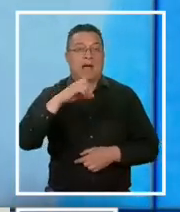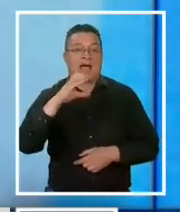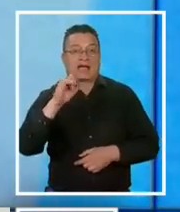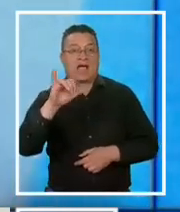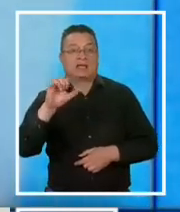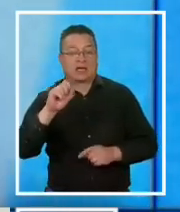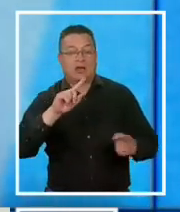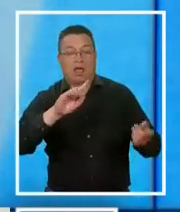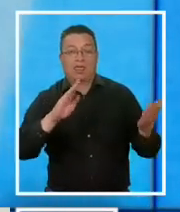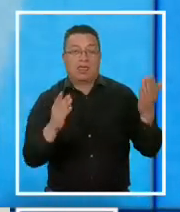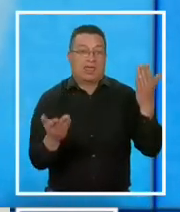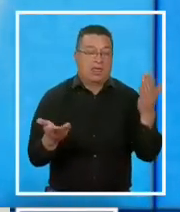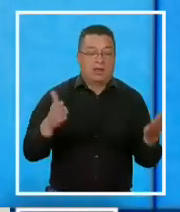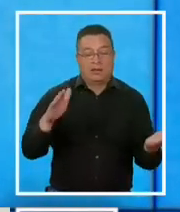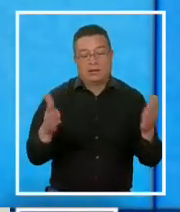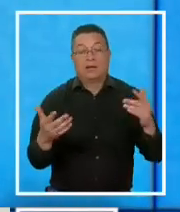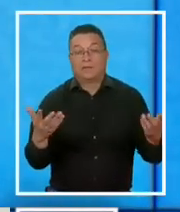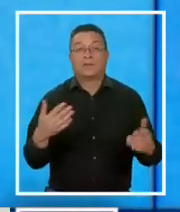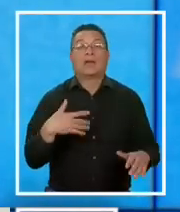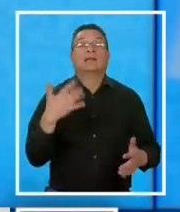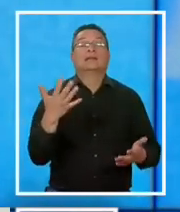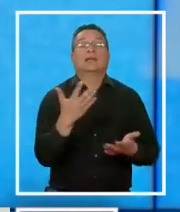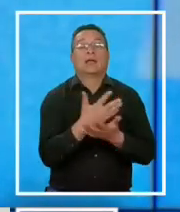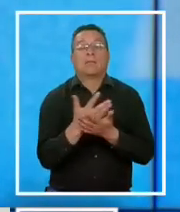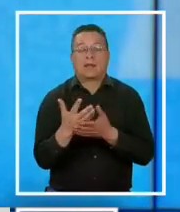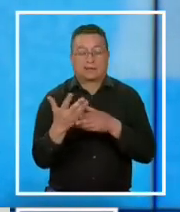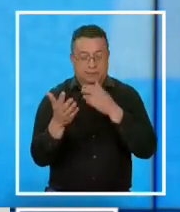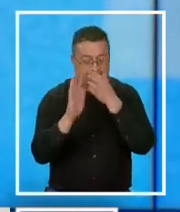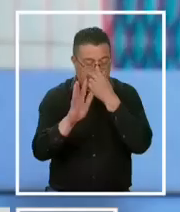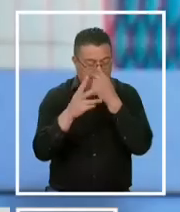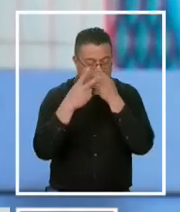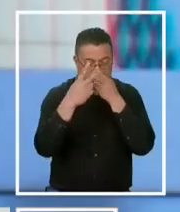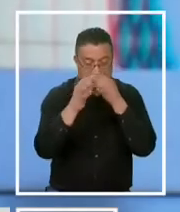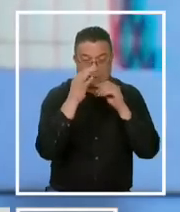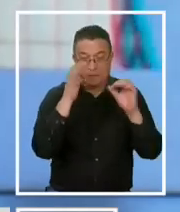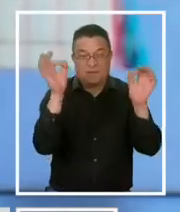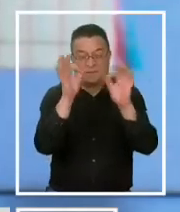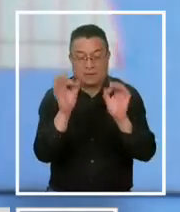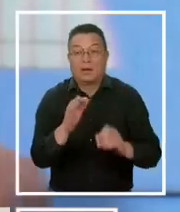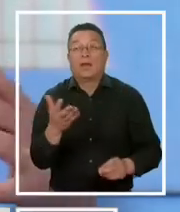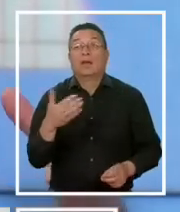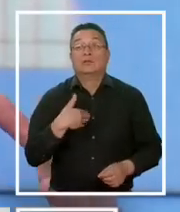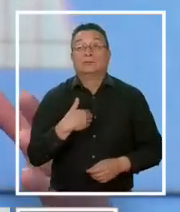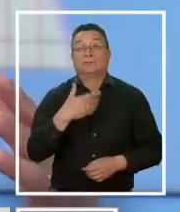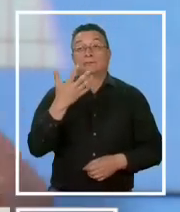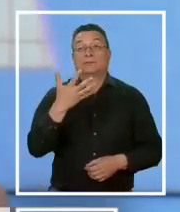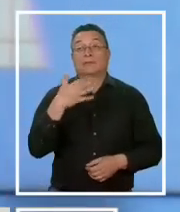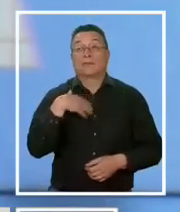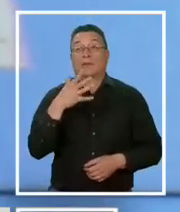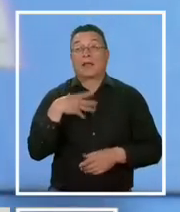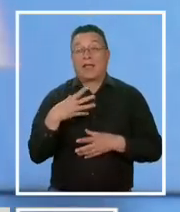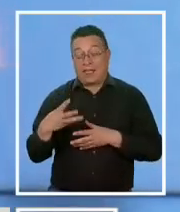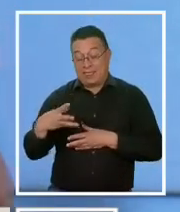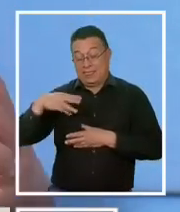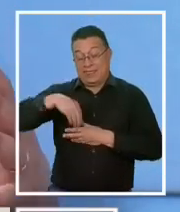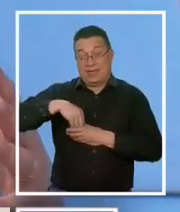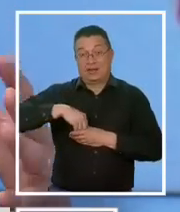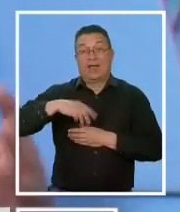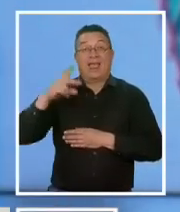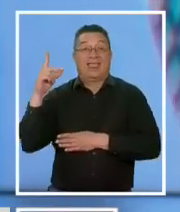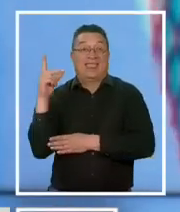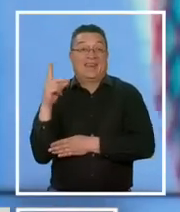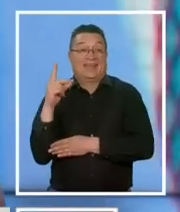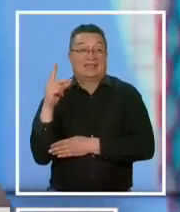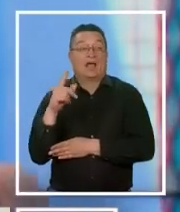están complicando la vida me pasa que a veces dentro de la derecha